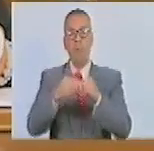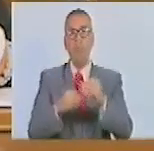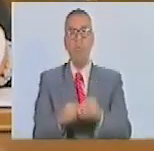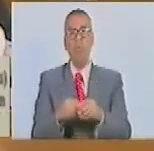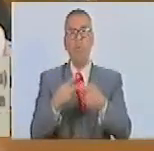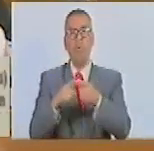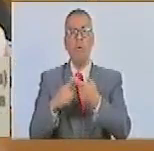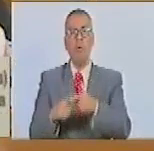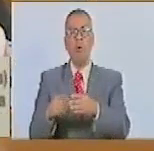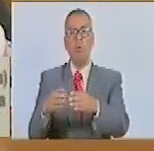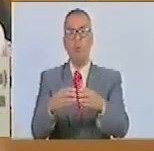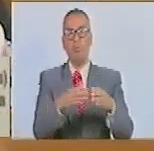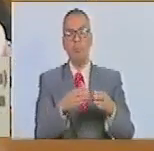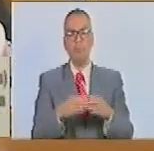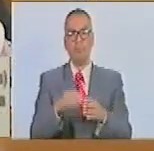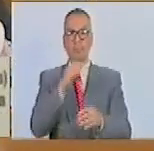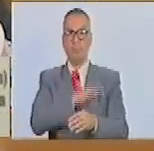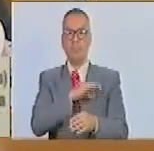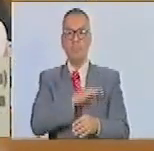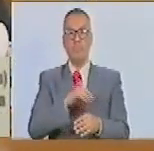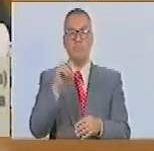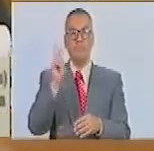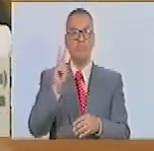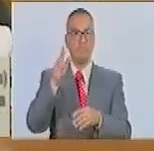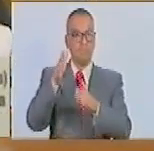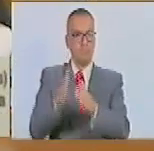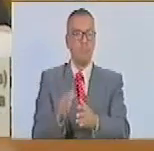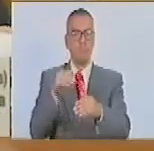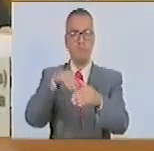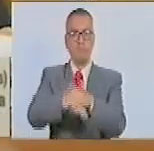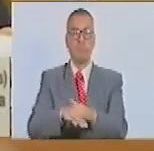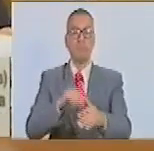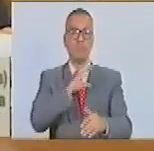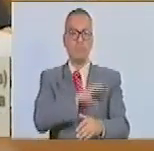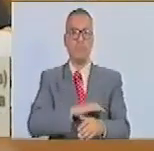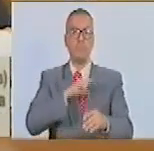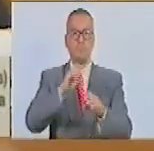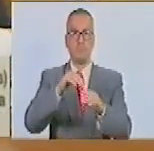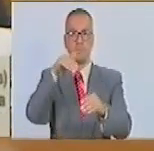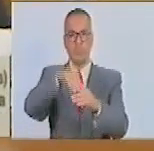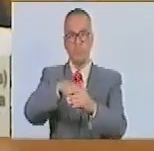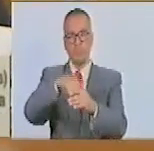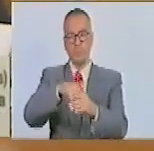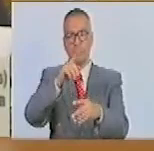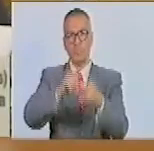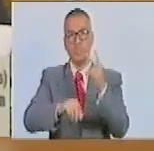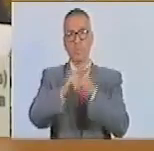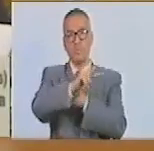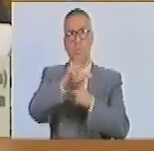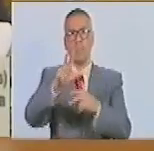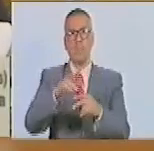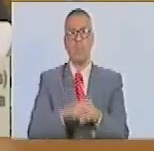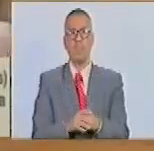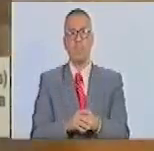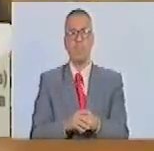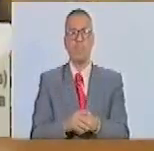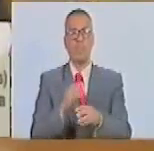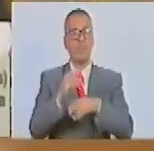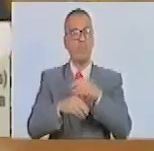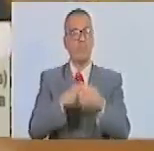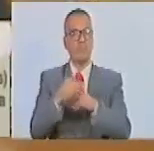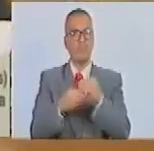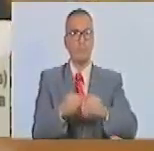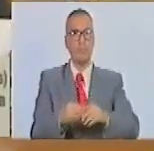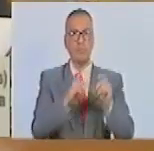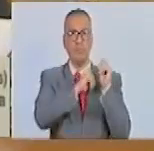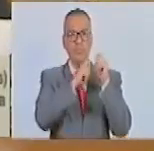por los diferentes sectores de la sociedad a integrar el Comité de Postulaciones Electorales 2023 a los efectos